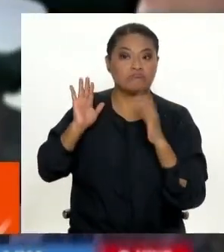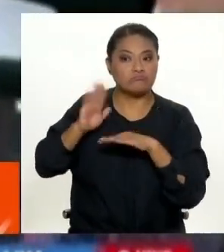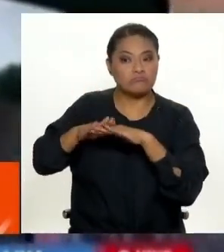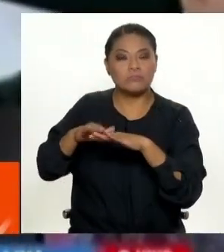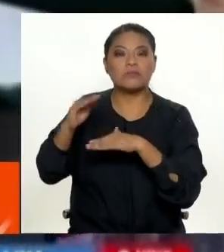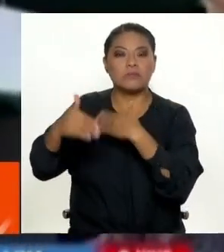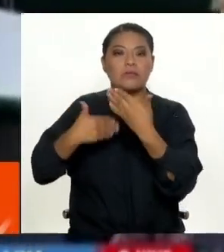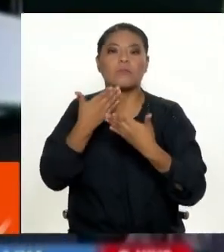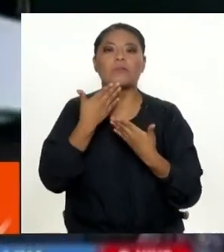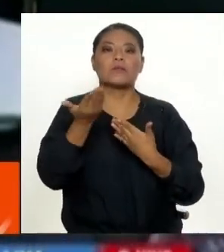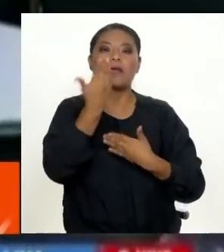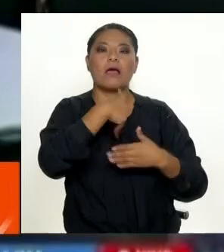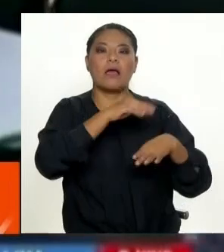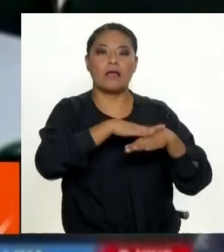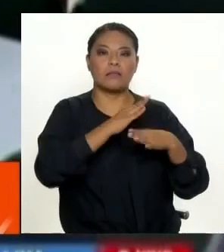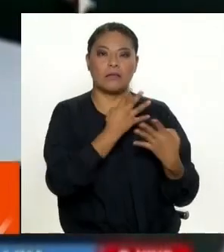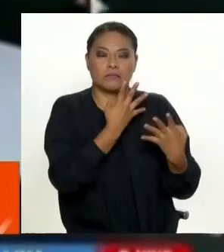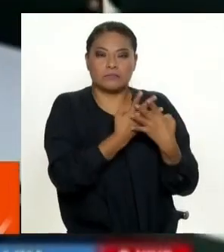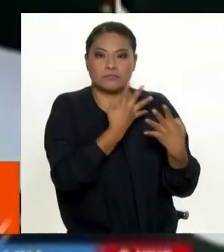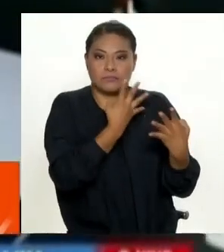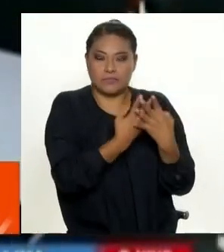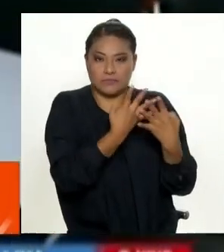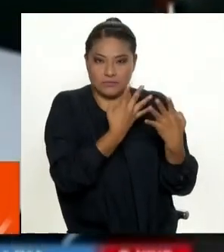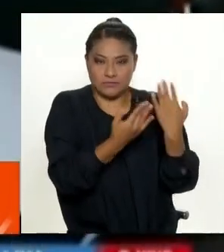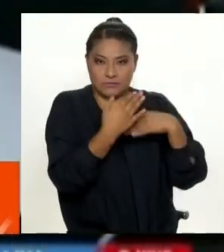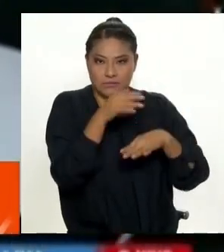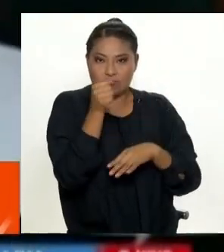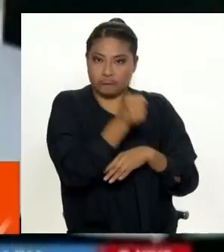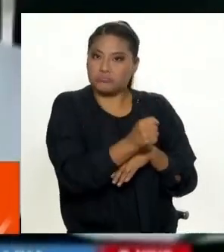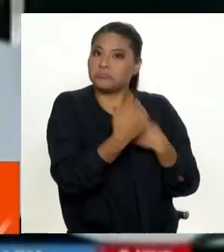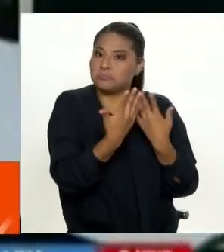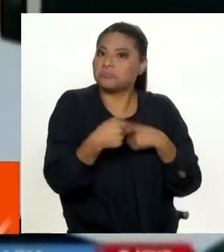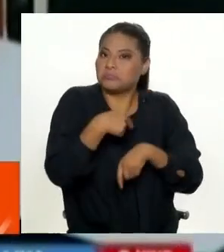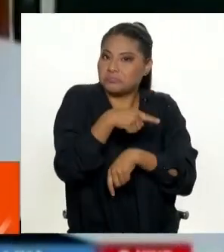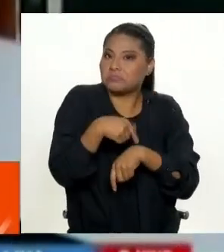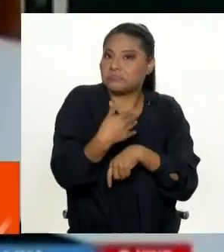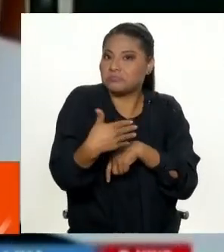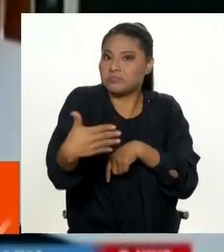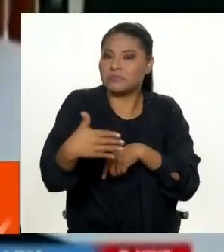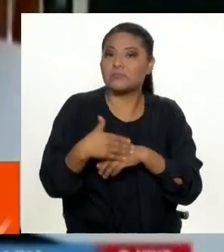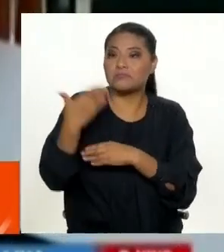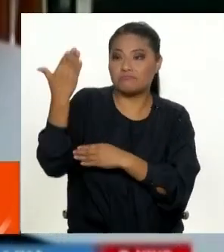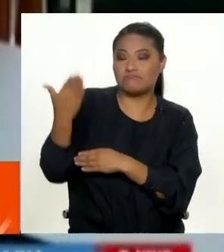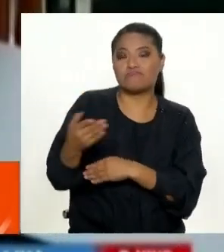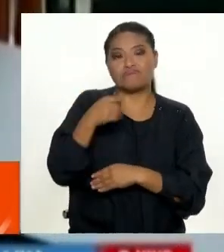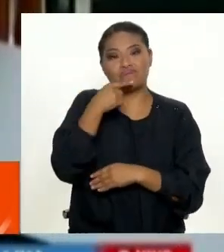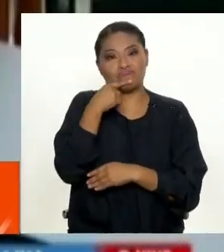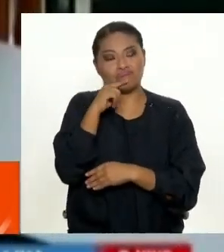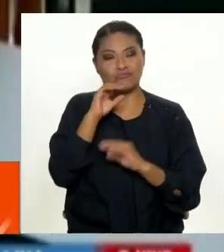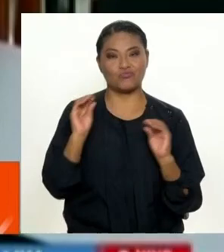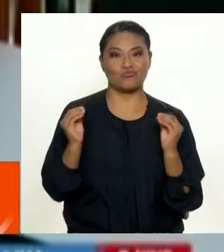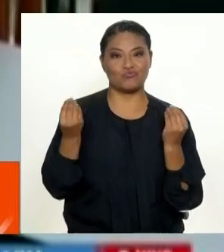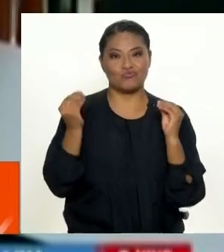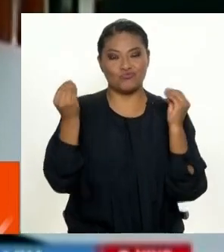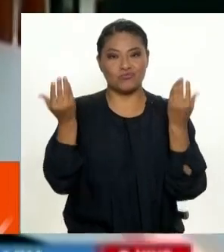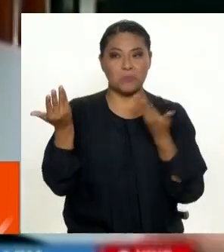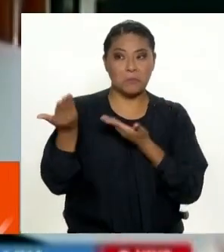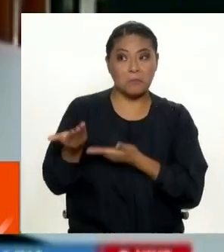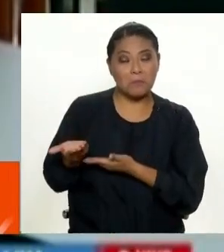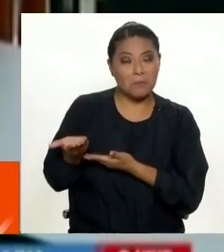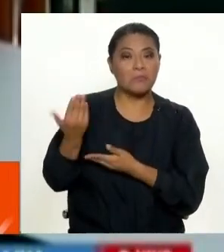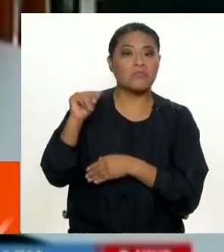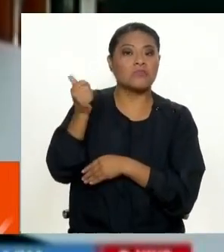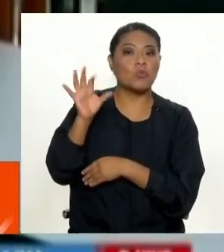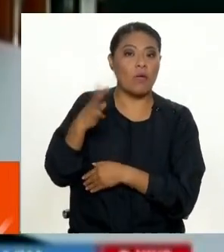en un penal que se determinaría en las próximas horas. La señorita Cabanillas, 19 años de edad, habría huido a